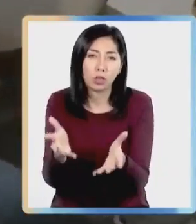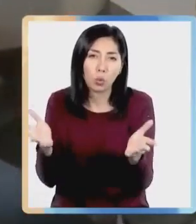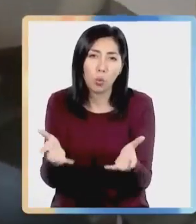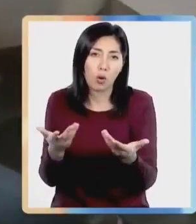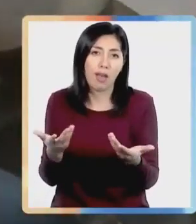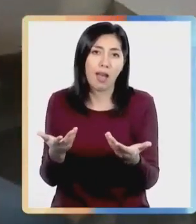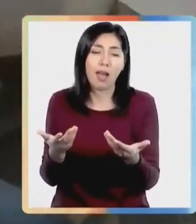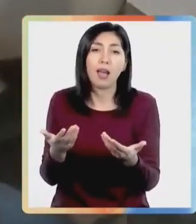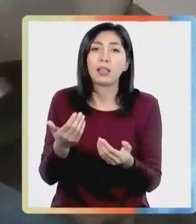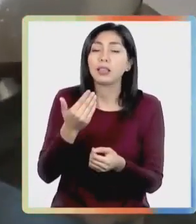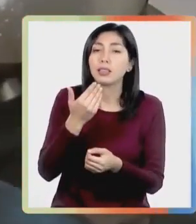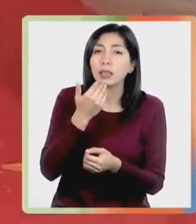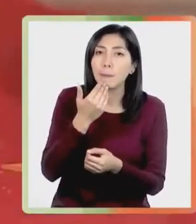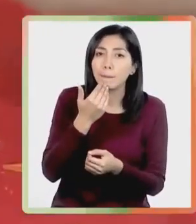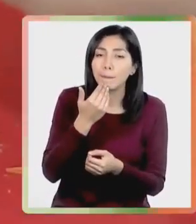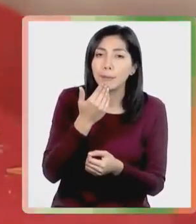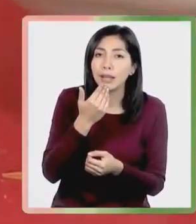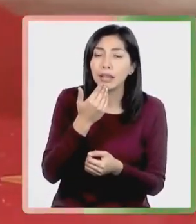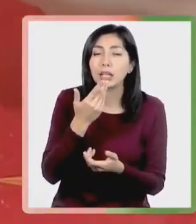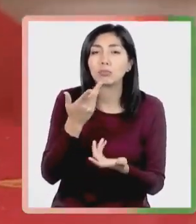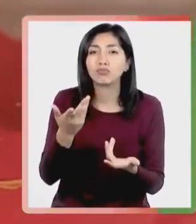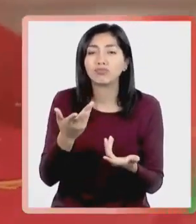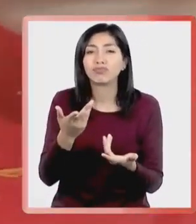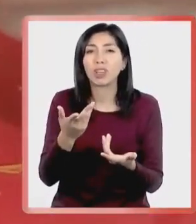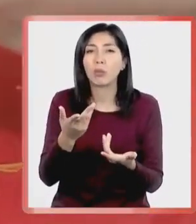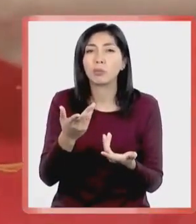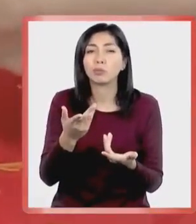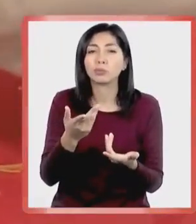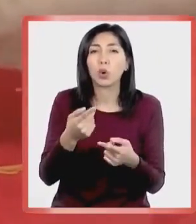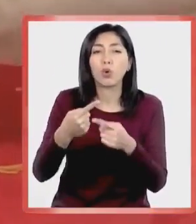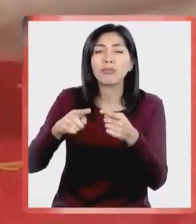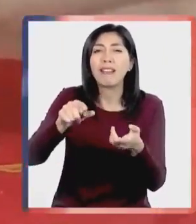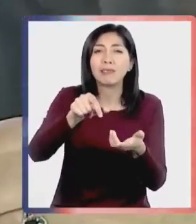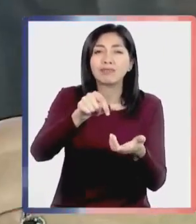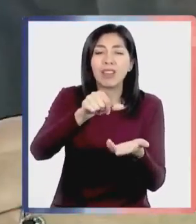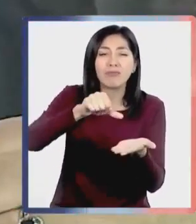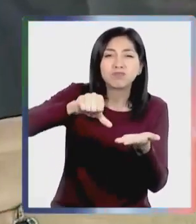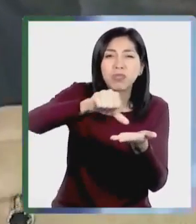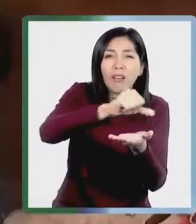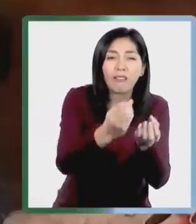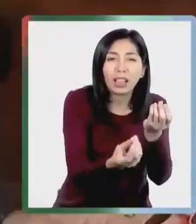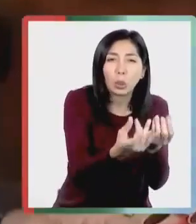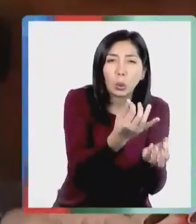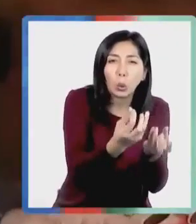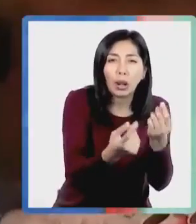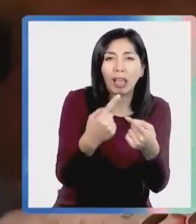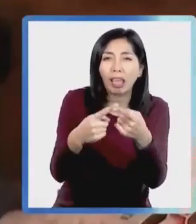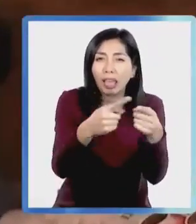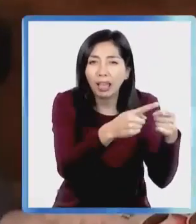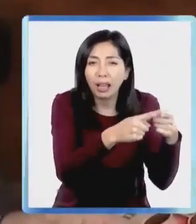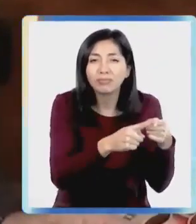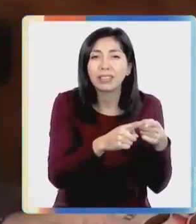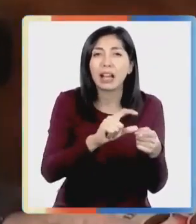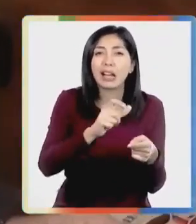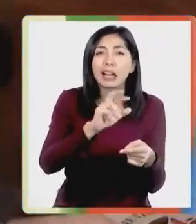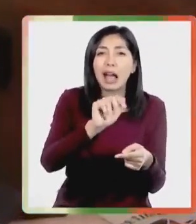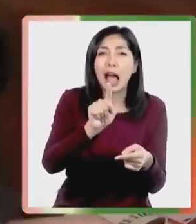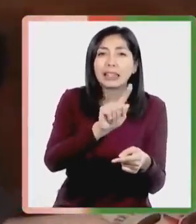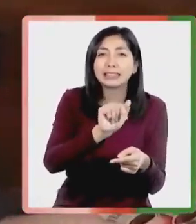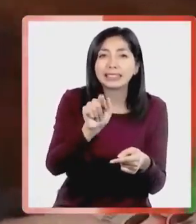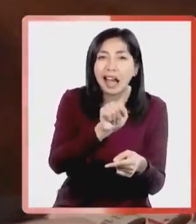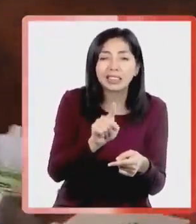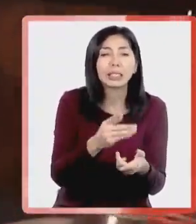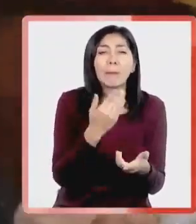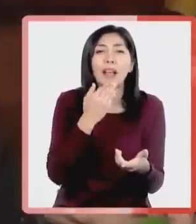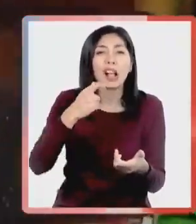consumo de verduras frescas y también reduzcamos las grasas que son malas, como las grasas poliinsaturadas que vienen